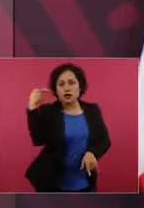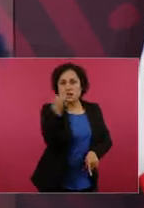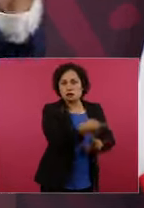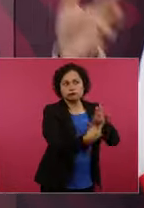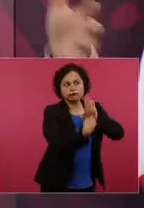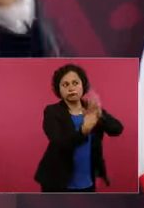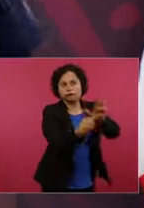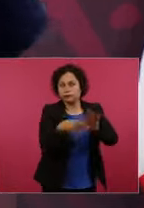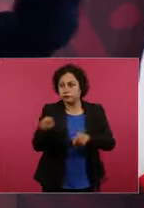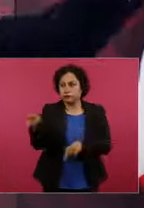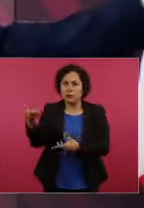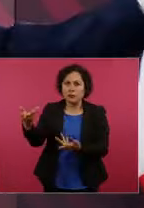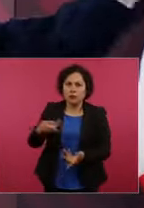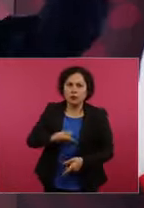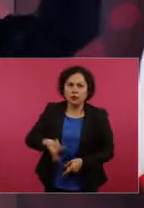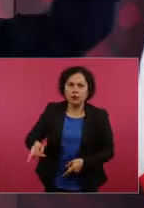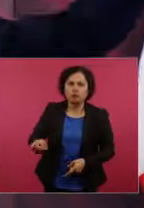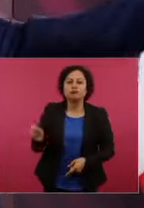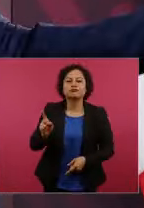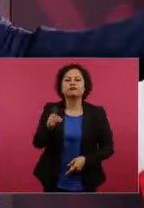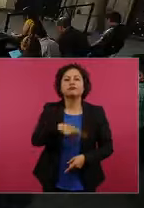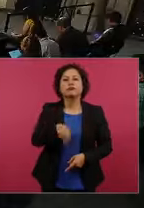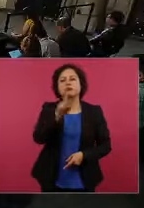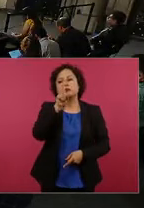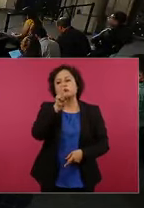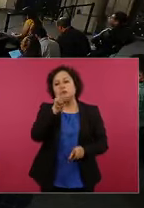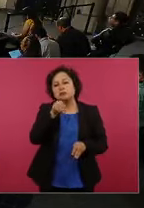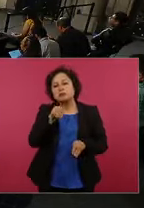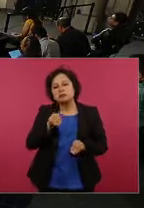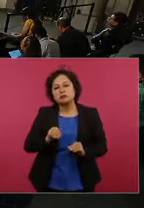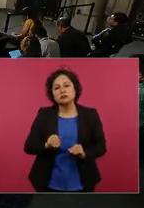Y en este caso, en este caso sí,